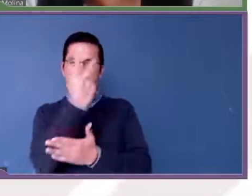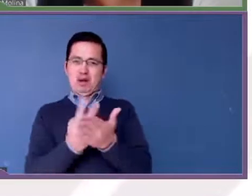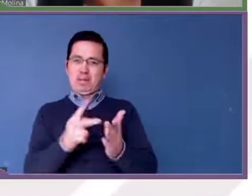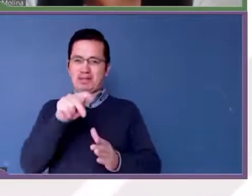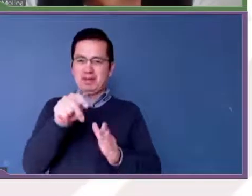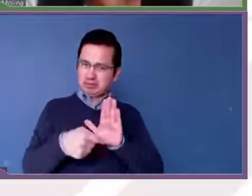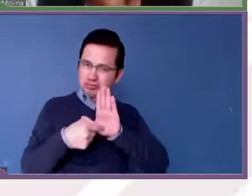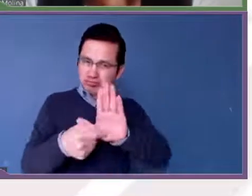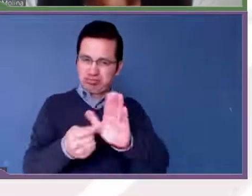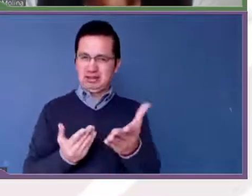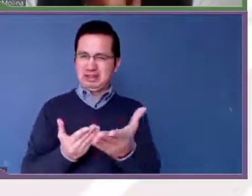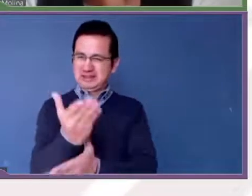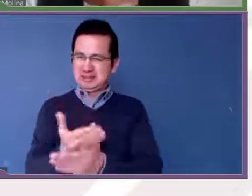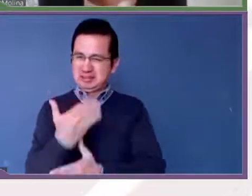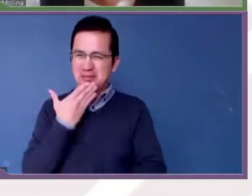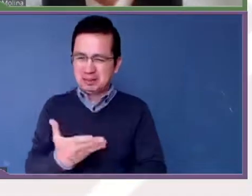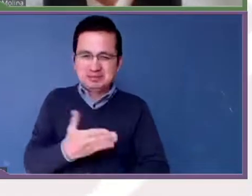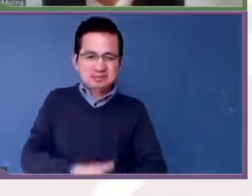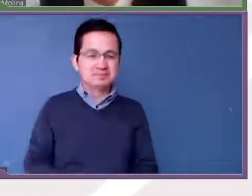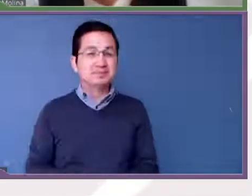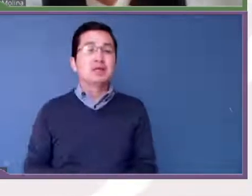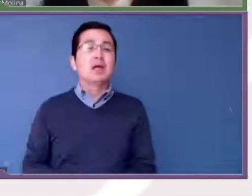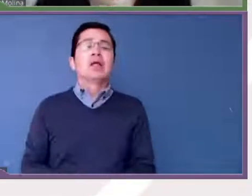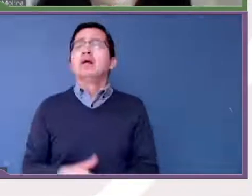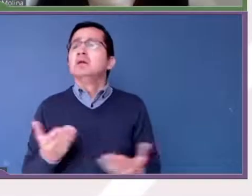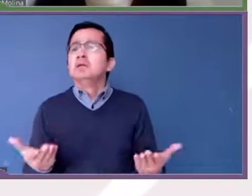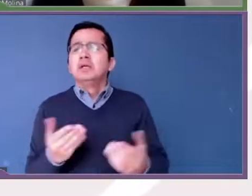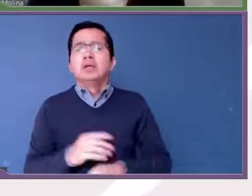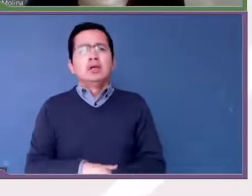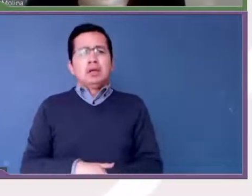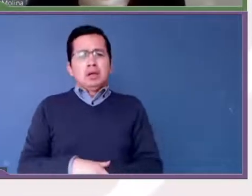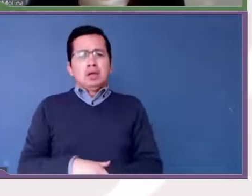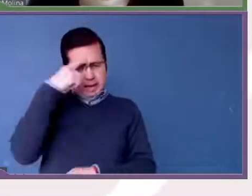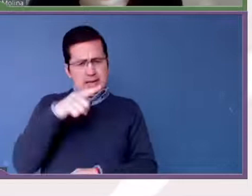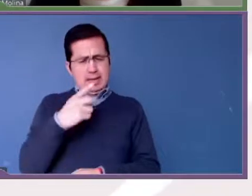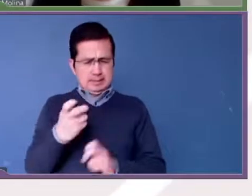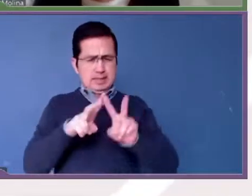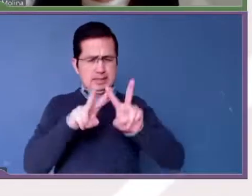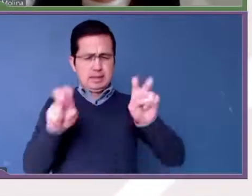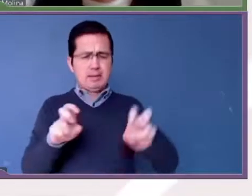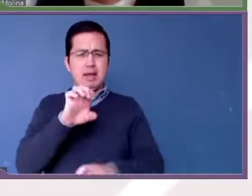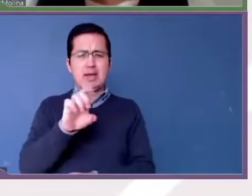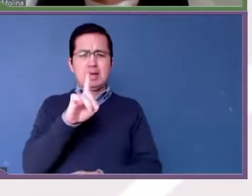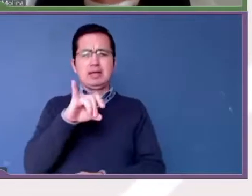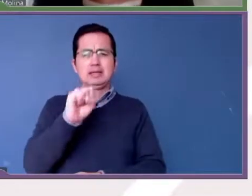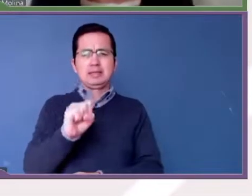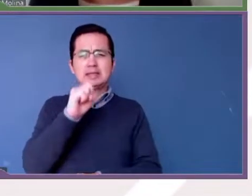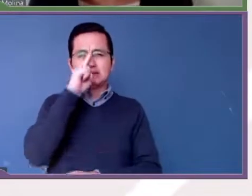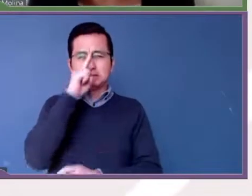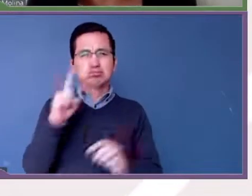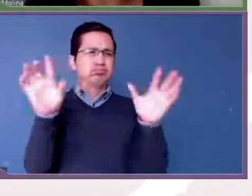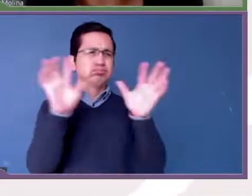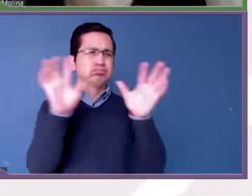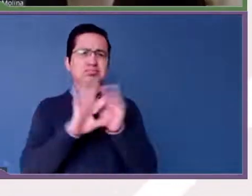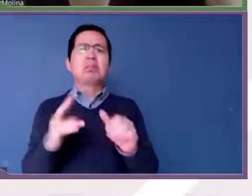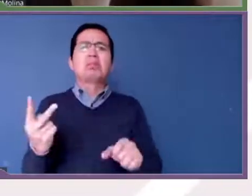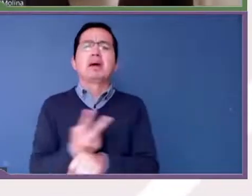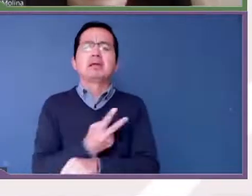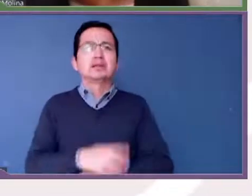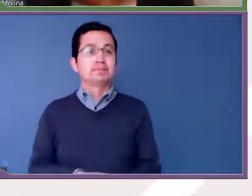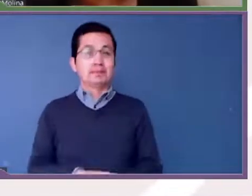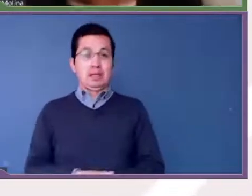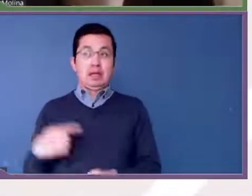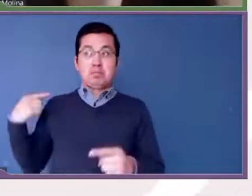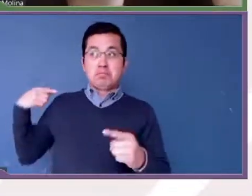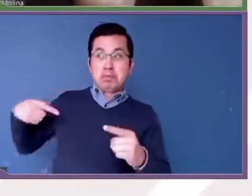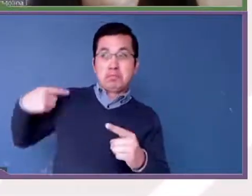justo un poco para empezar a hablar sobre la EDIS y la importancia que tienen estas 3 ediciones de la EDIS para el trabajo